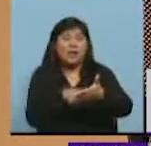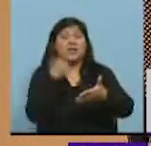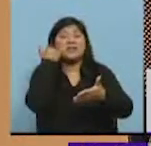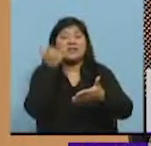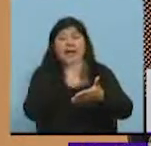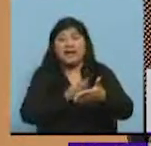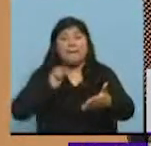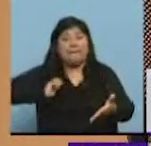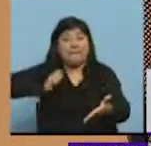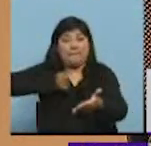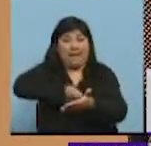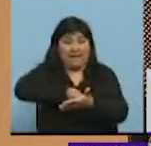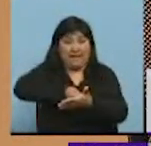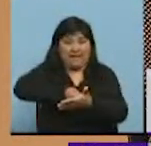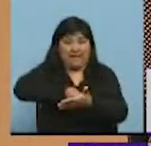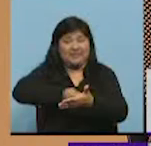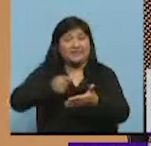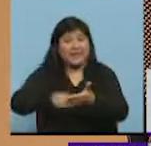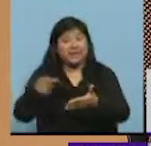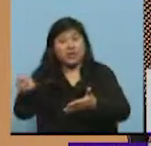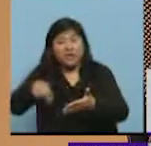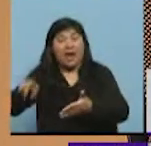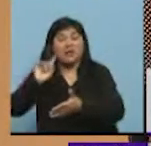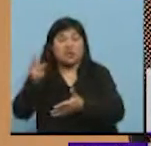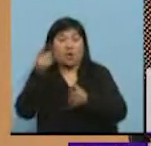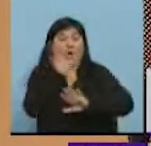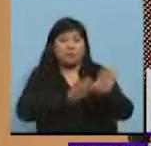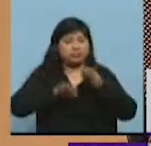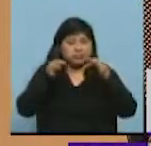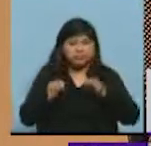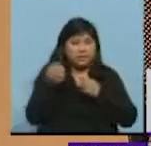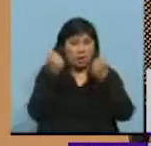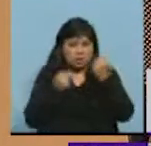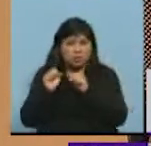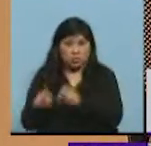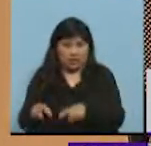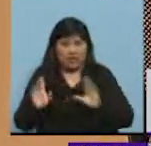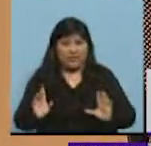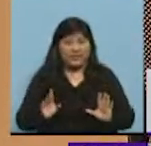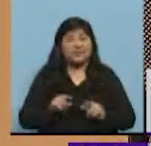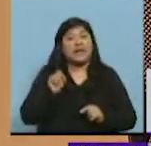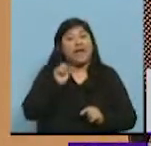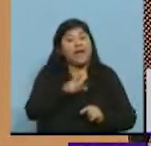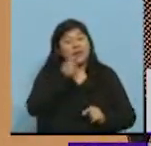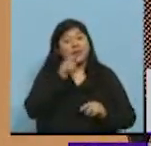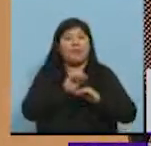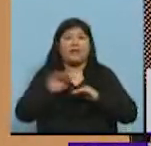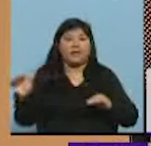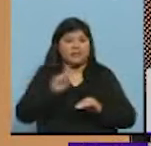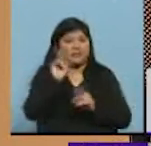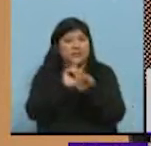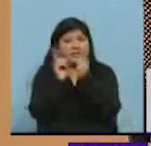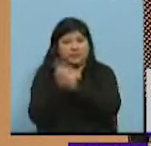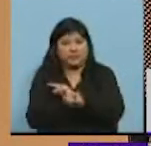organizarse mejor con la economía doméstica básicamente eso es no hemos hecho ningún cambio de ni de medición